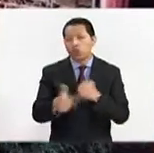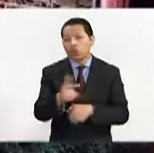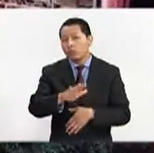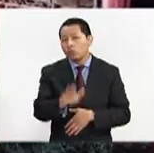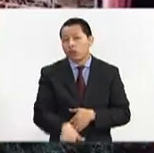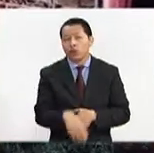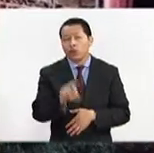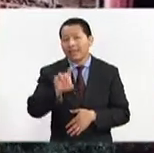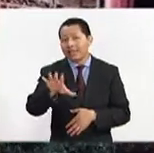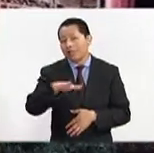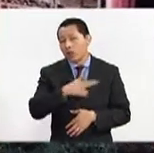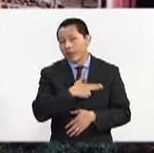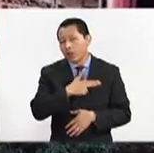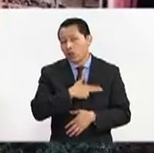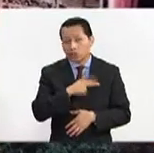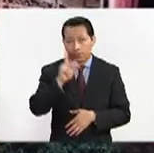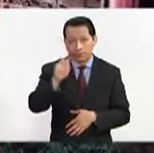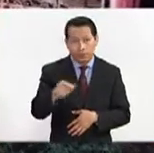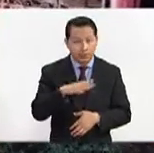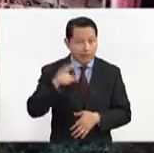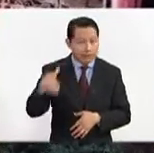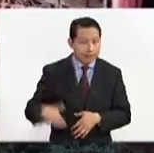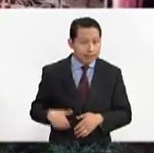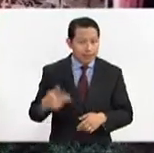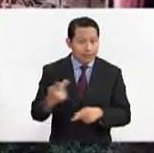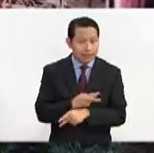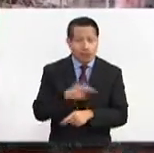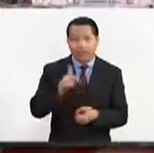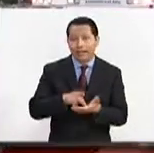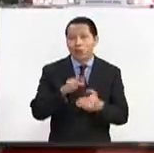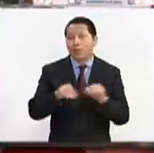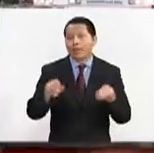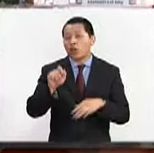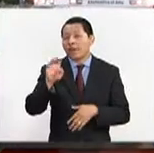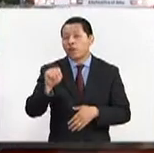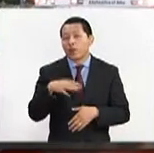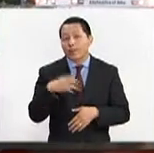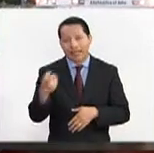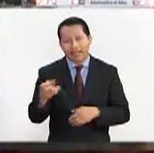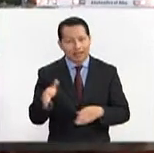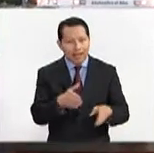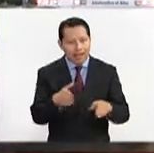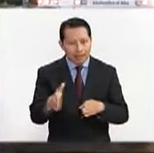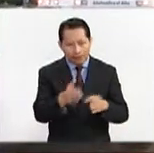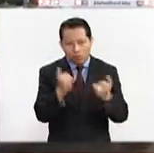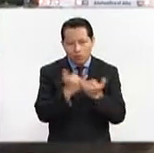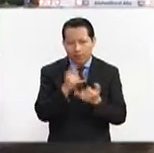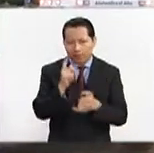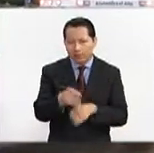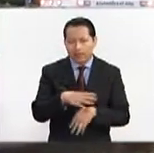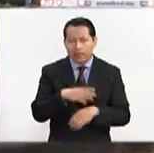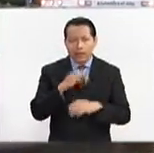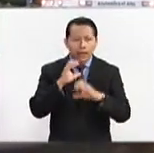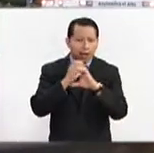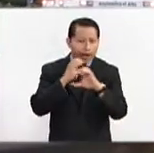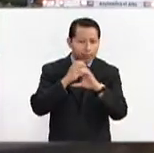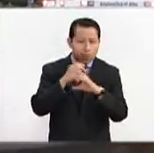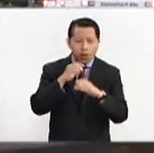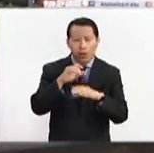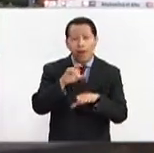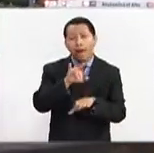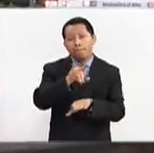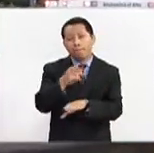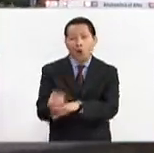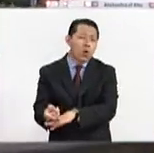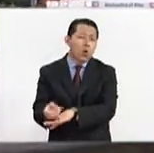y 35 heridos. El accidente ocurrió en el kilómetro 29 de dicha carretera, cuando el autobús de pasajeros se volcó